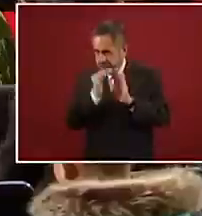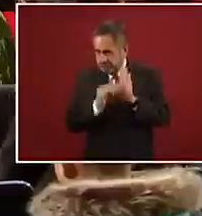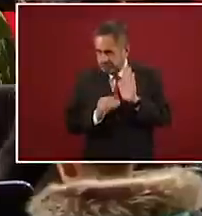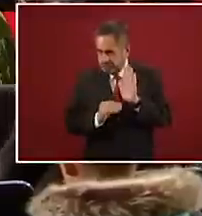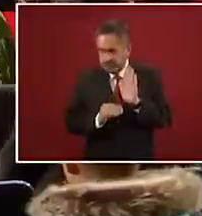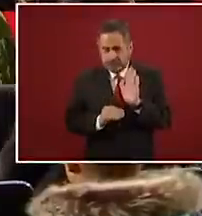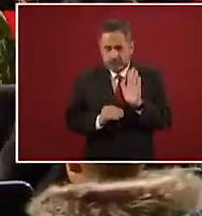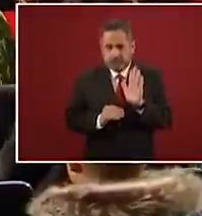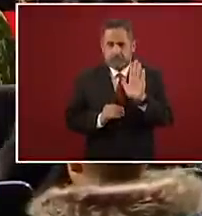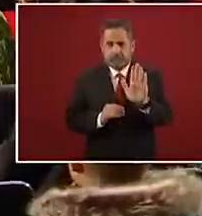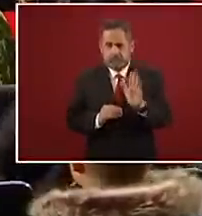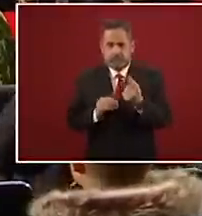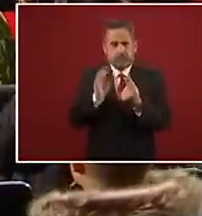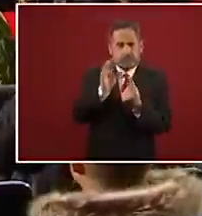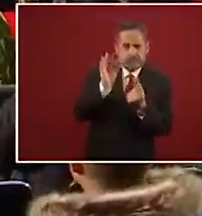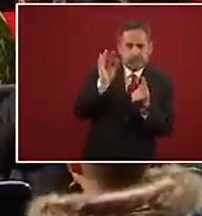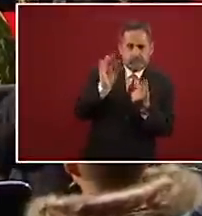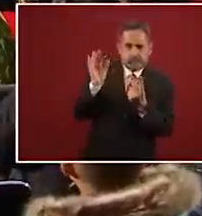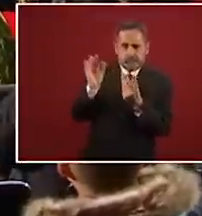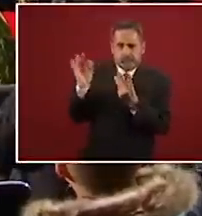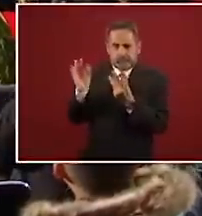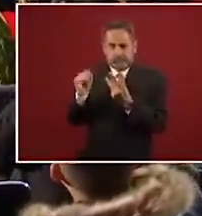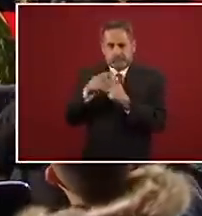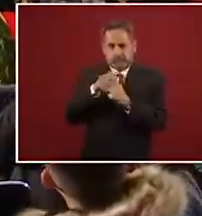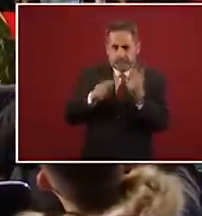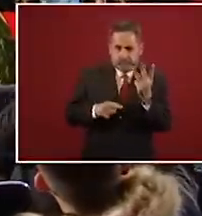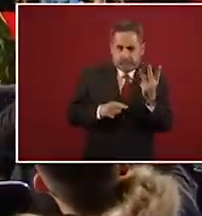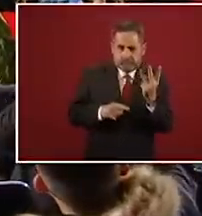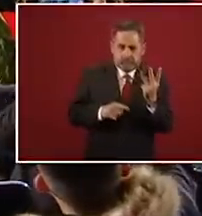en donde están las opciones, las tres.